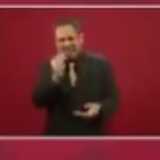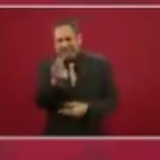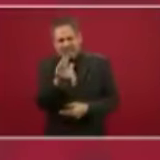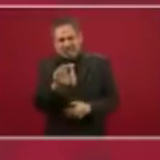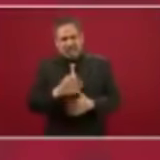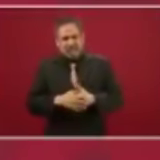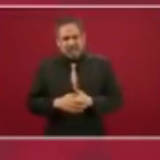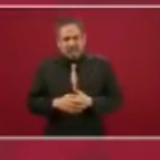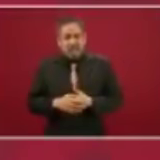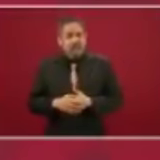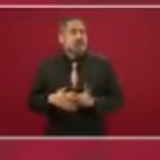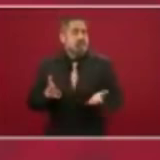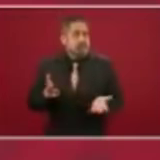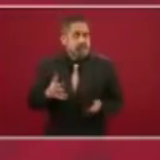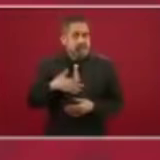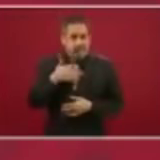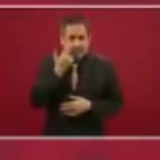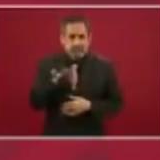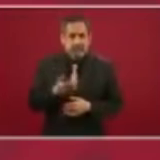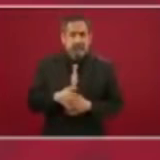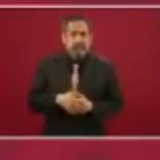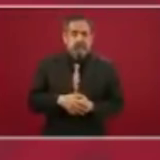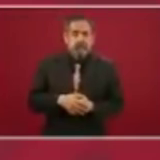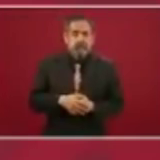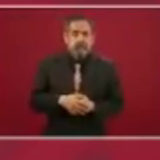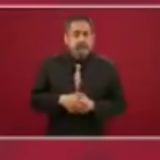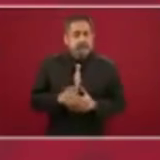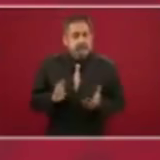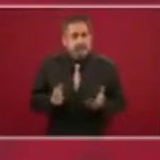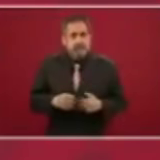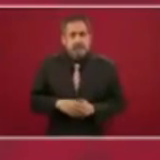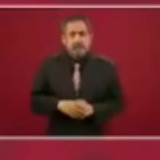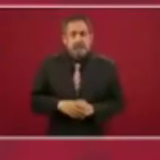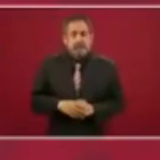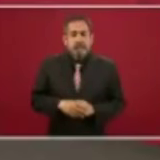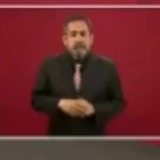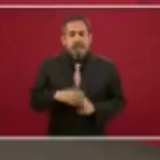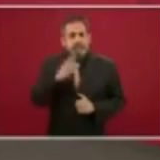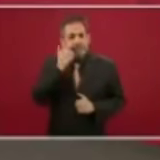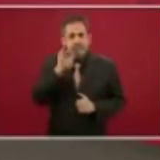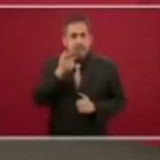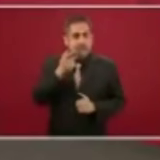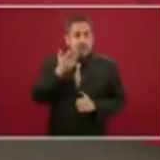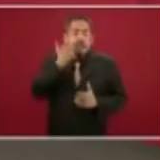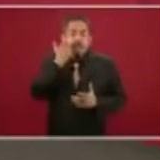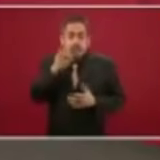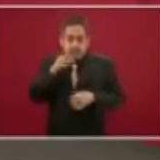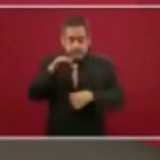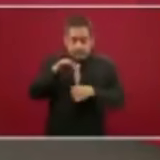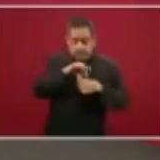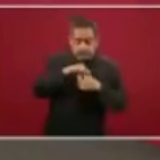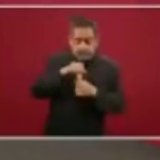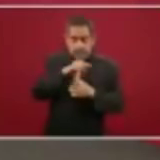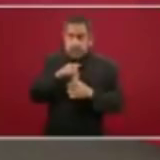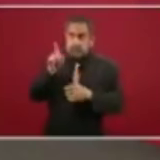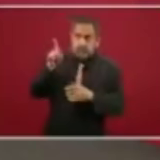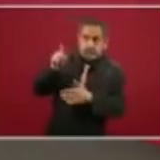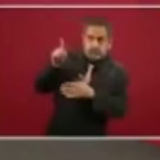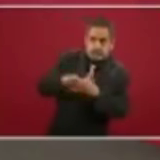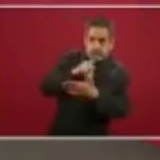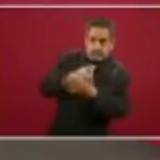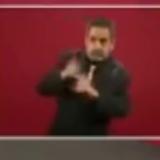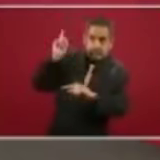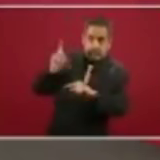Yo quería incluso, hasta que la revocación del mandato se llevara a